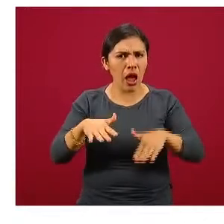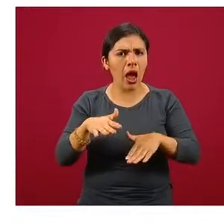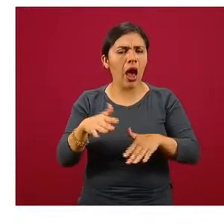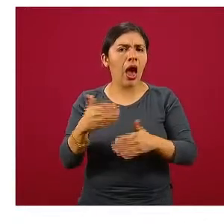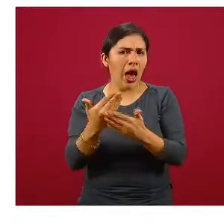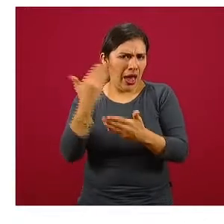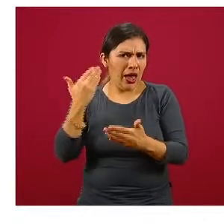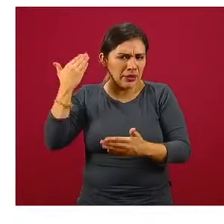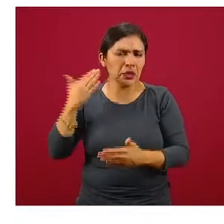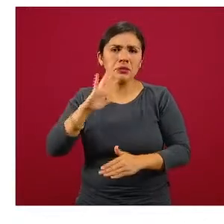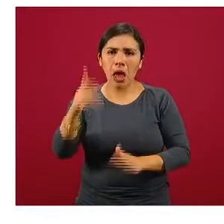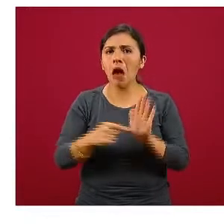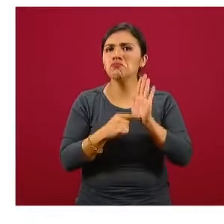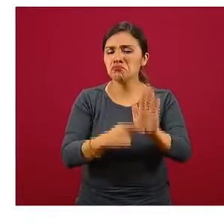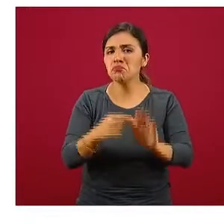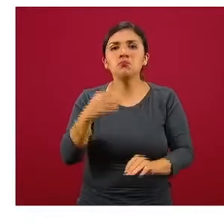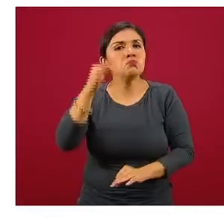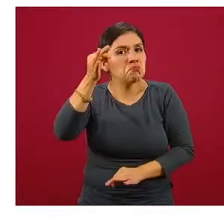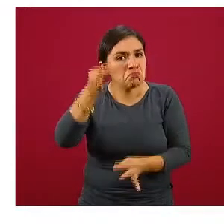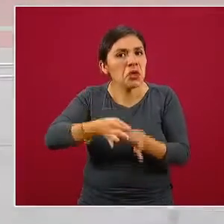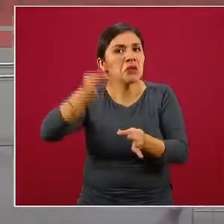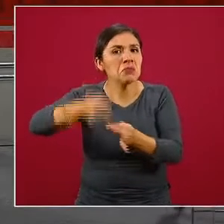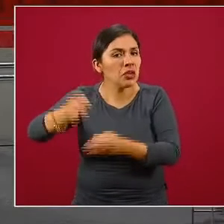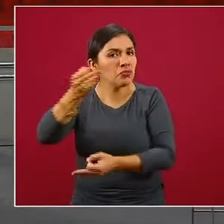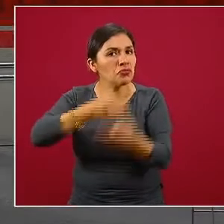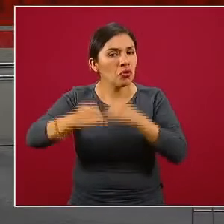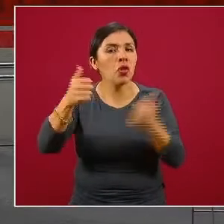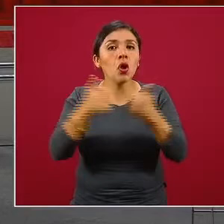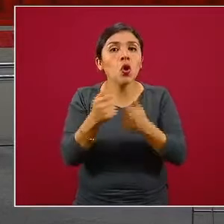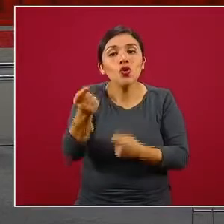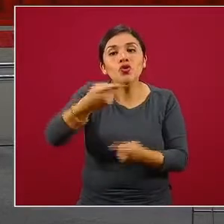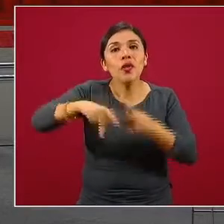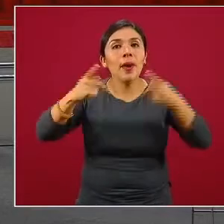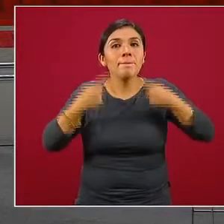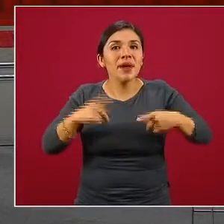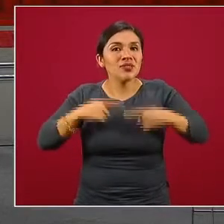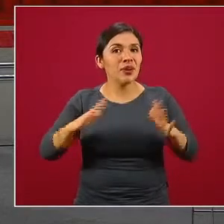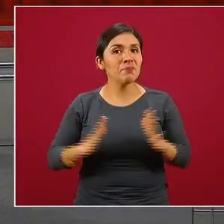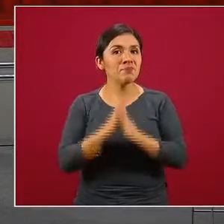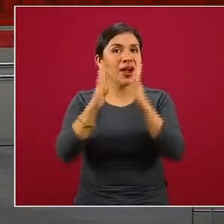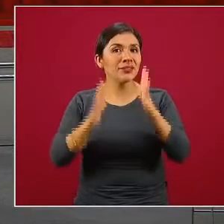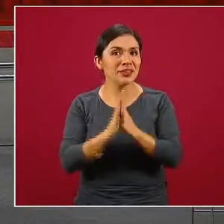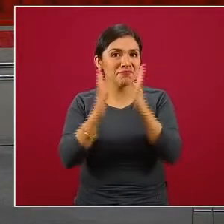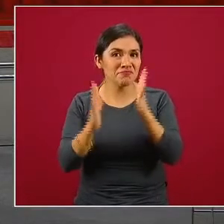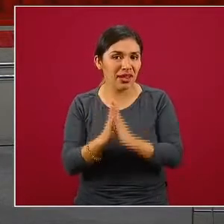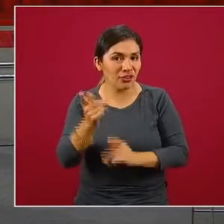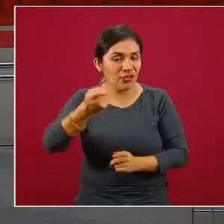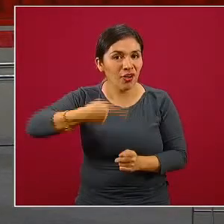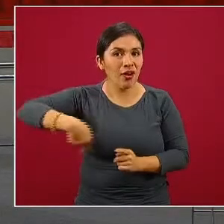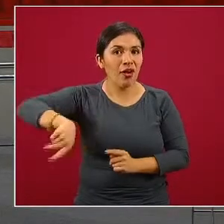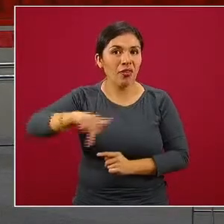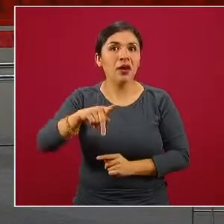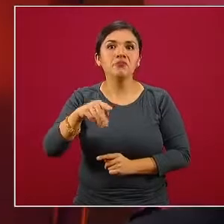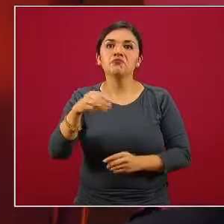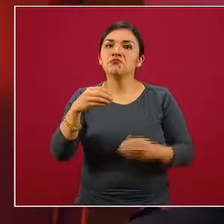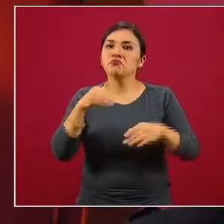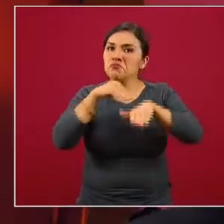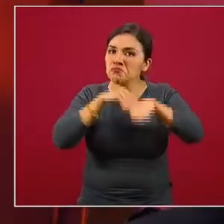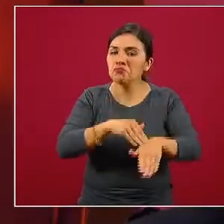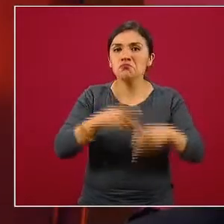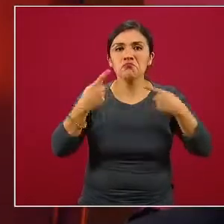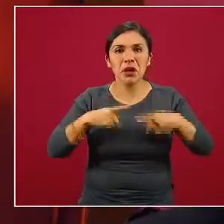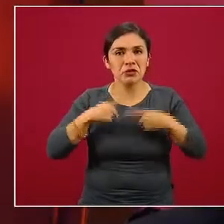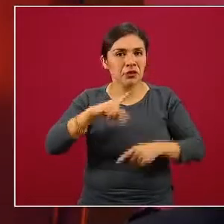han evidenciado que felizmente se cumplieron con la participación y la colaboración, en este caso activa, de la